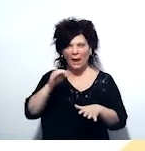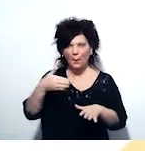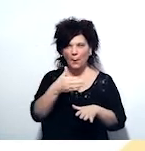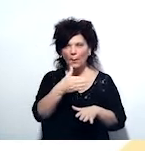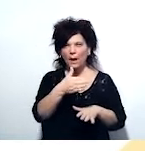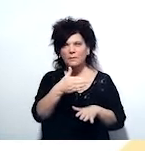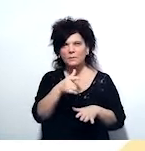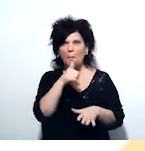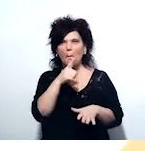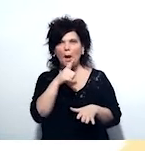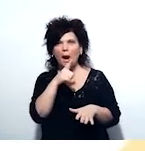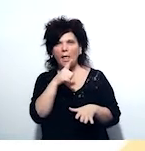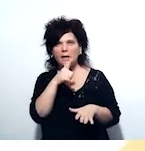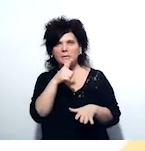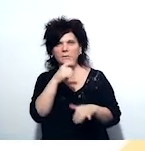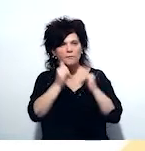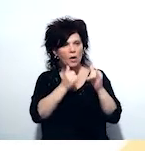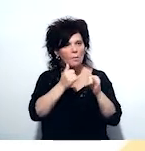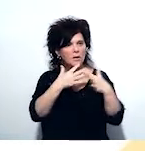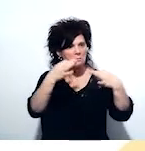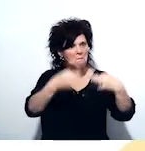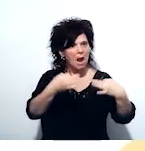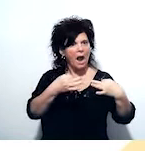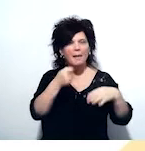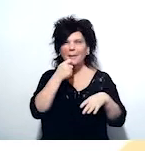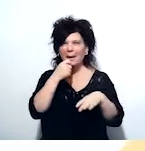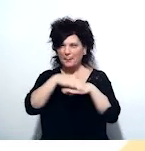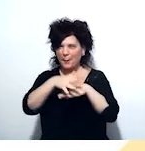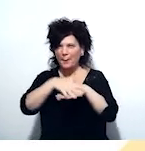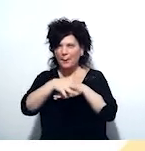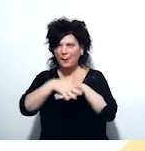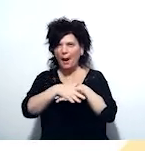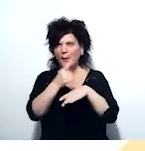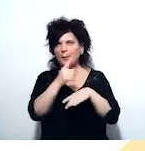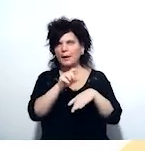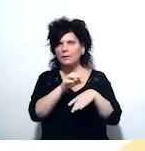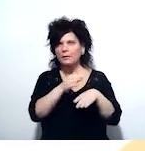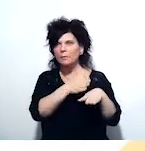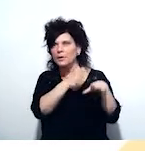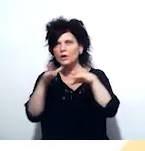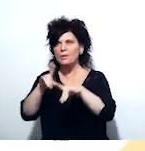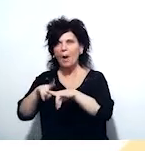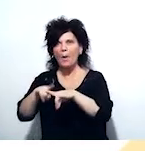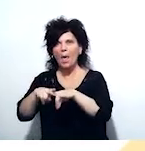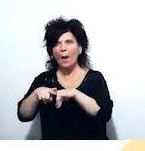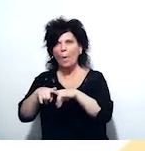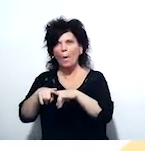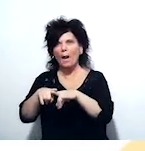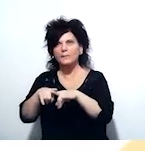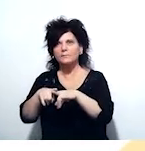banco, del club o de la universidad, y en realidad nos lleva a un sitio donde nos pide información y después nos atacan.